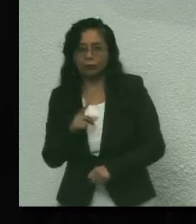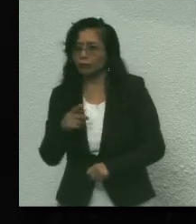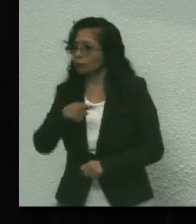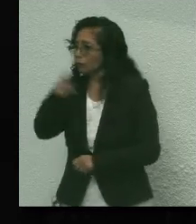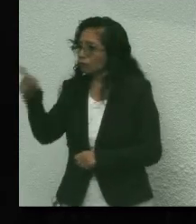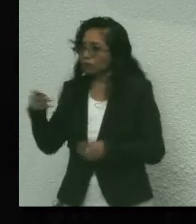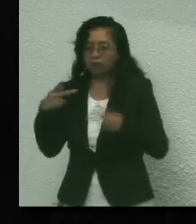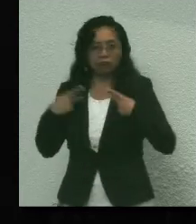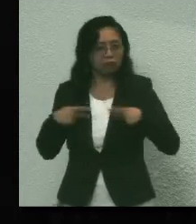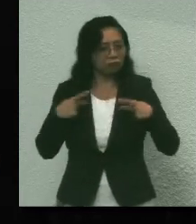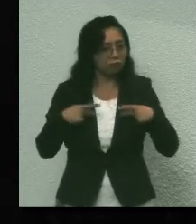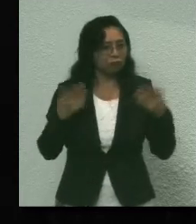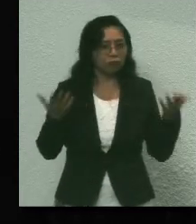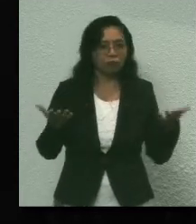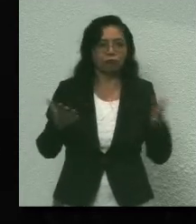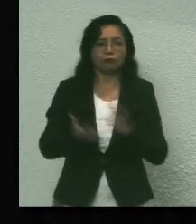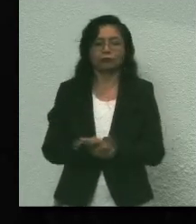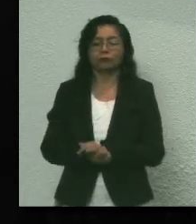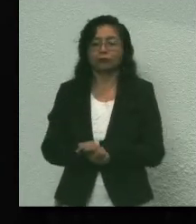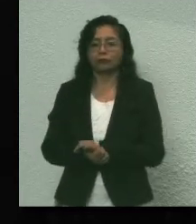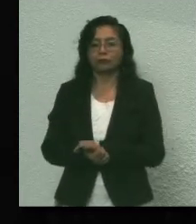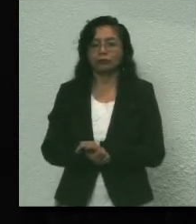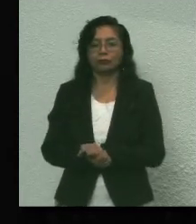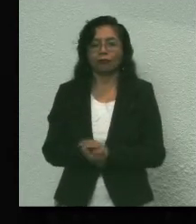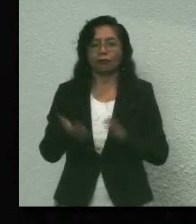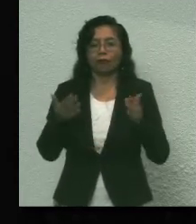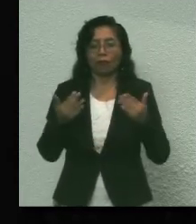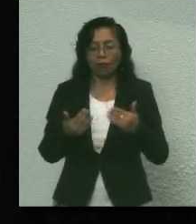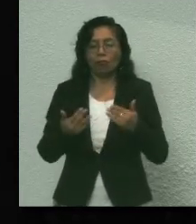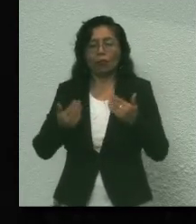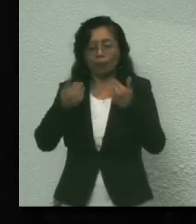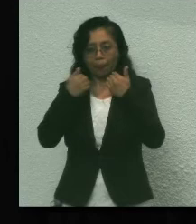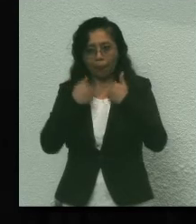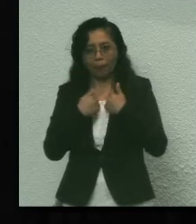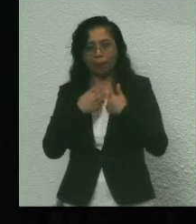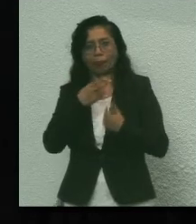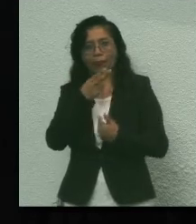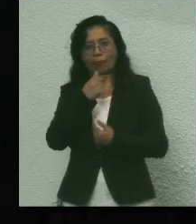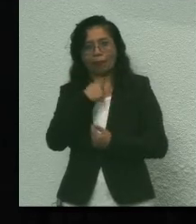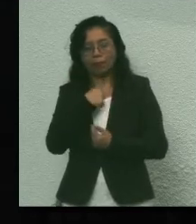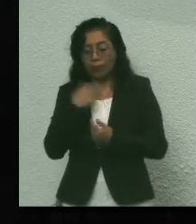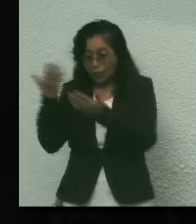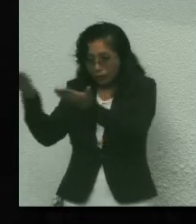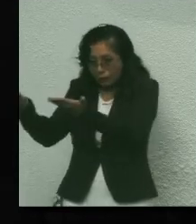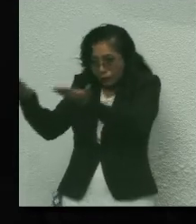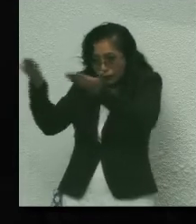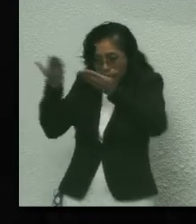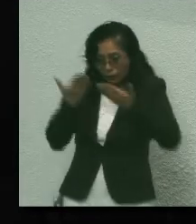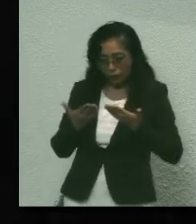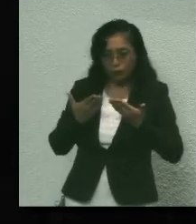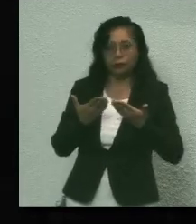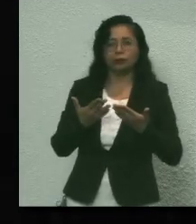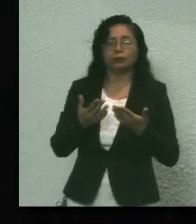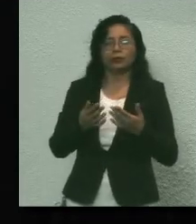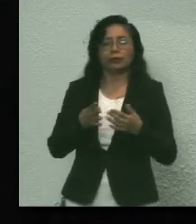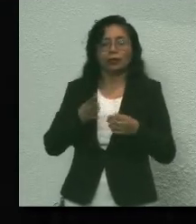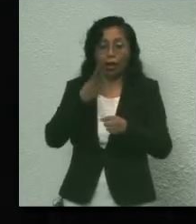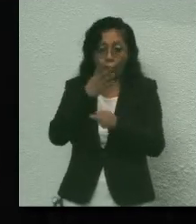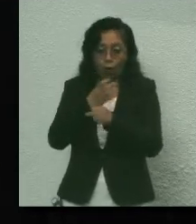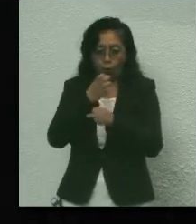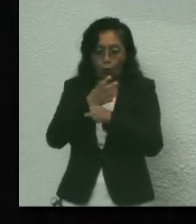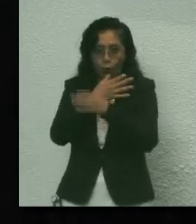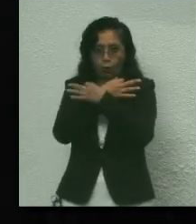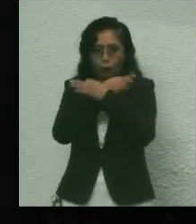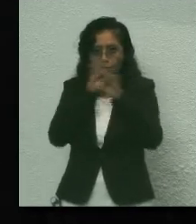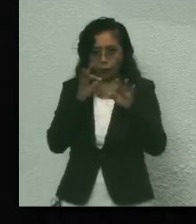invitados. Corresponde a esta honorable legislatura recibir el informe del Estado que guarda la